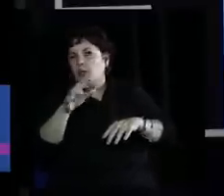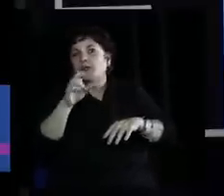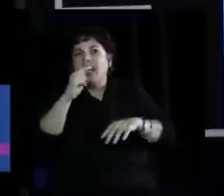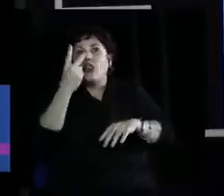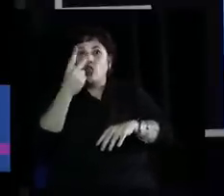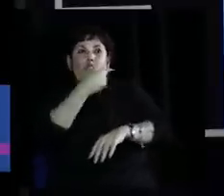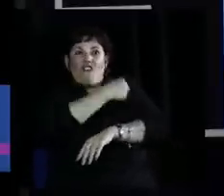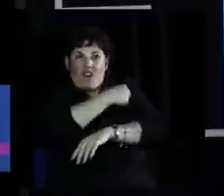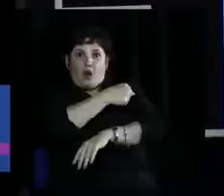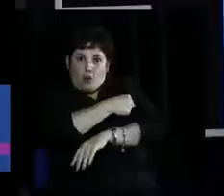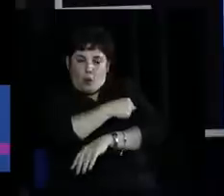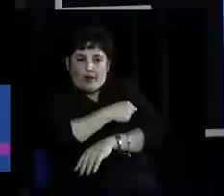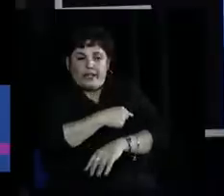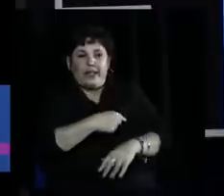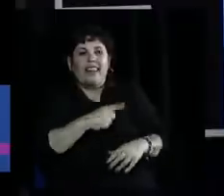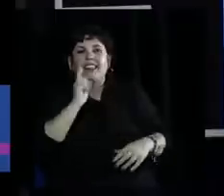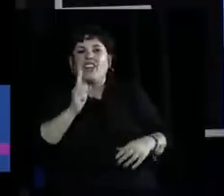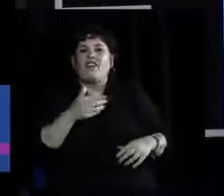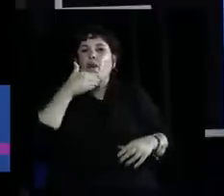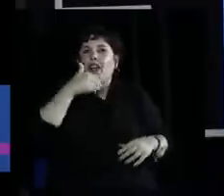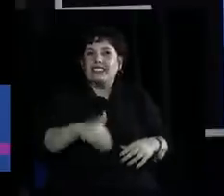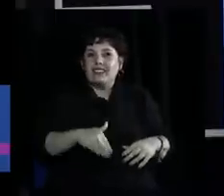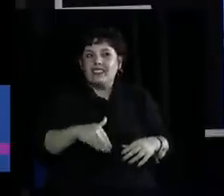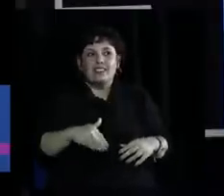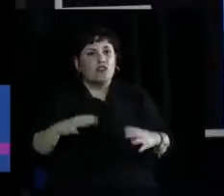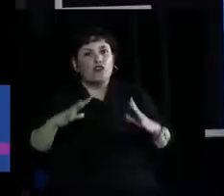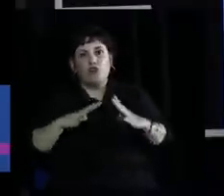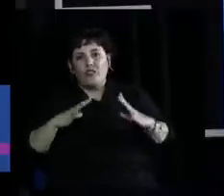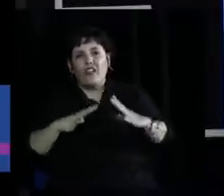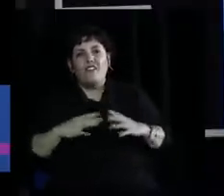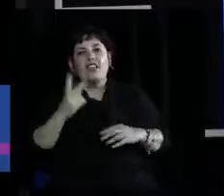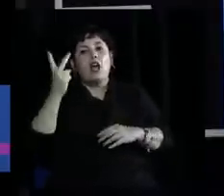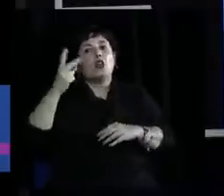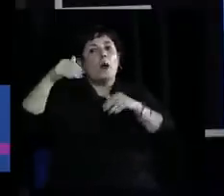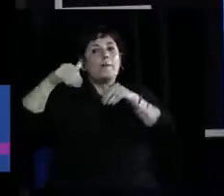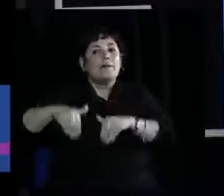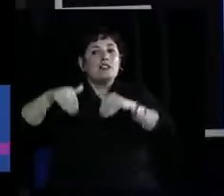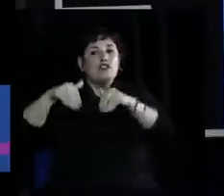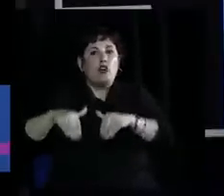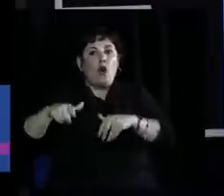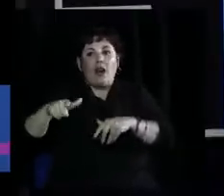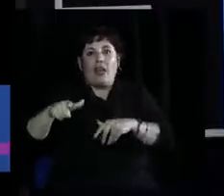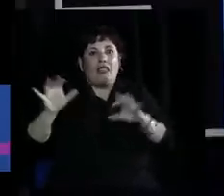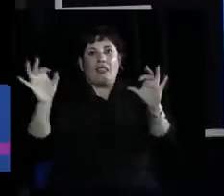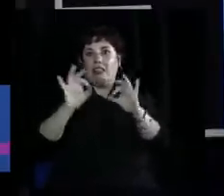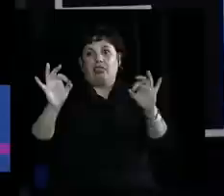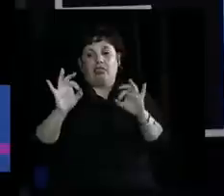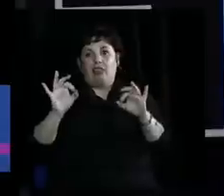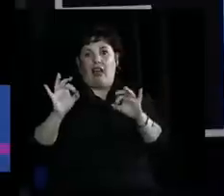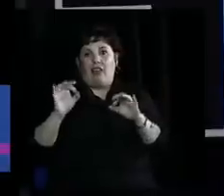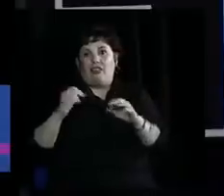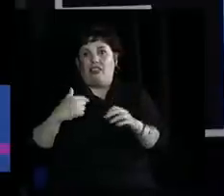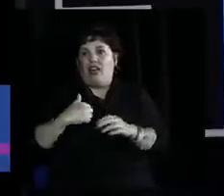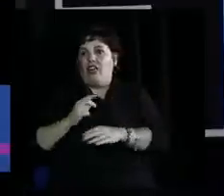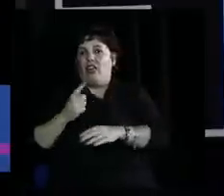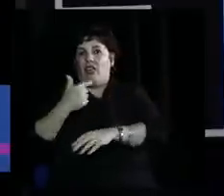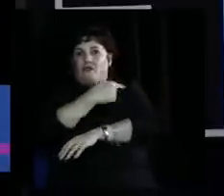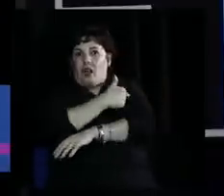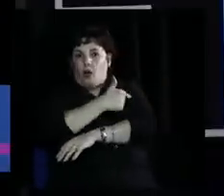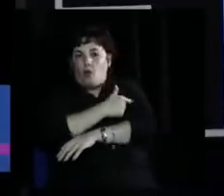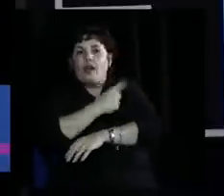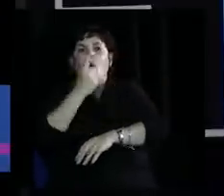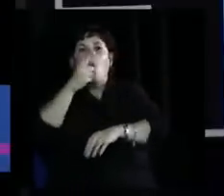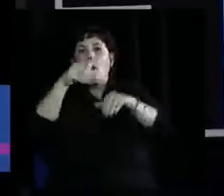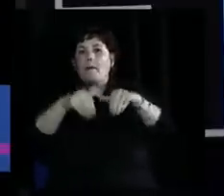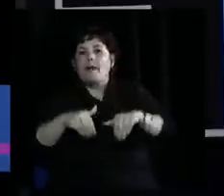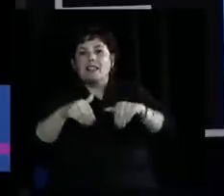recibieron las dos, tenemos que entender que todavía hay 2 millones de personas que no están inmunizadas. 1 millón de ellas ni